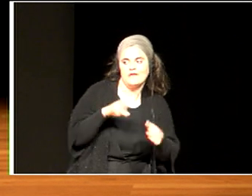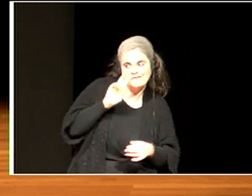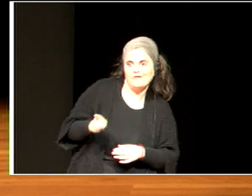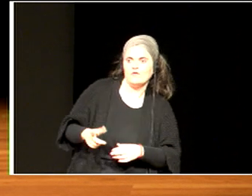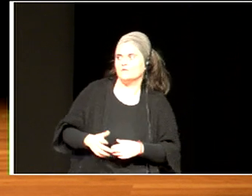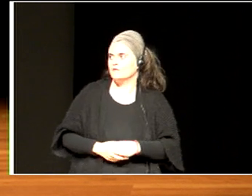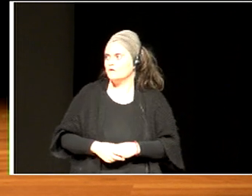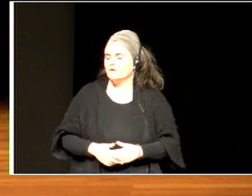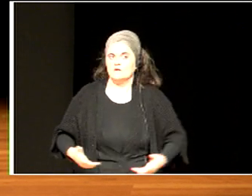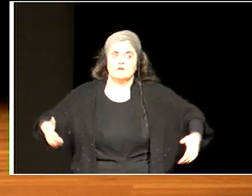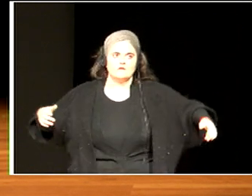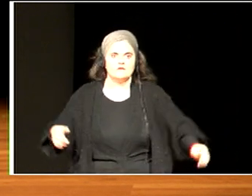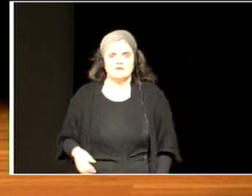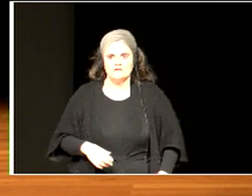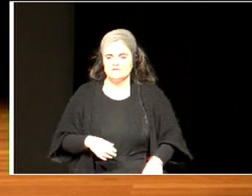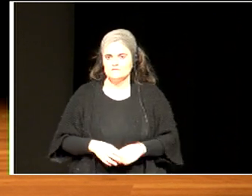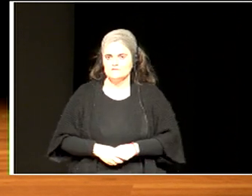ya salió bueno